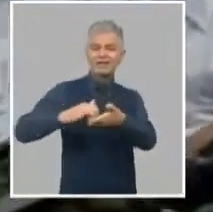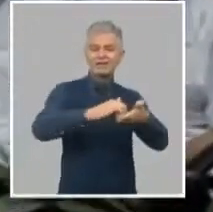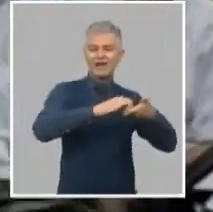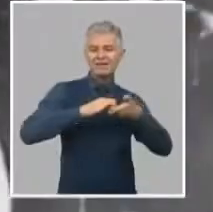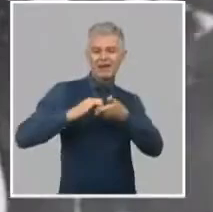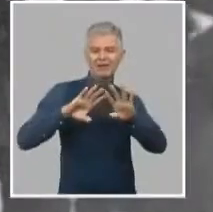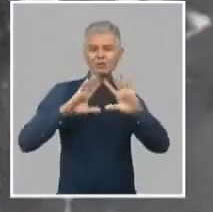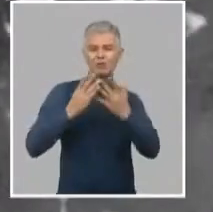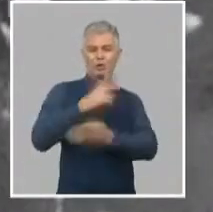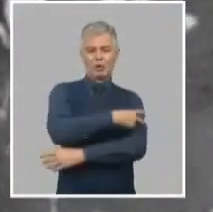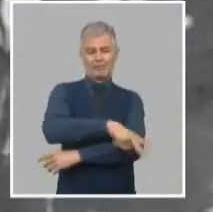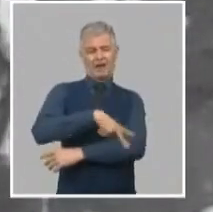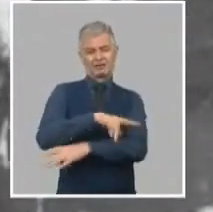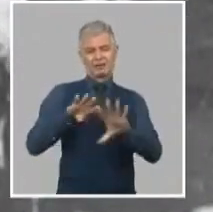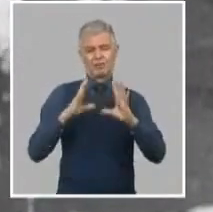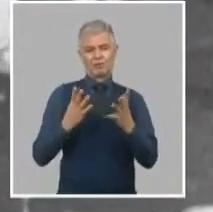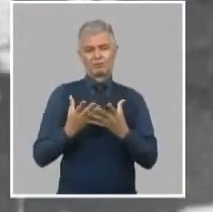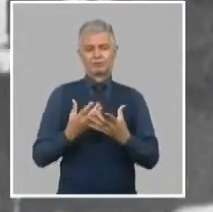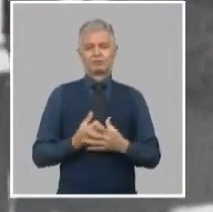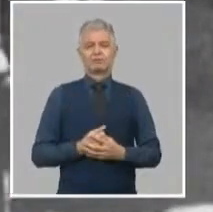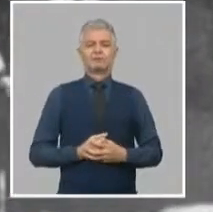los pueblos.